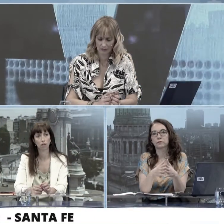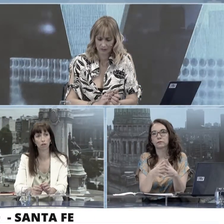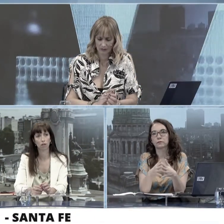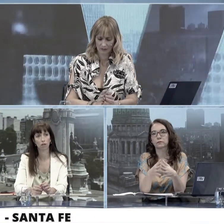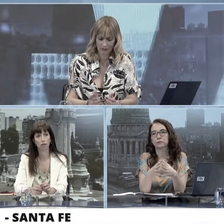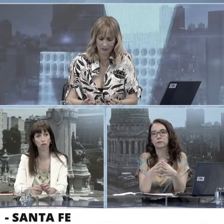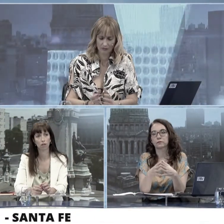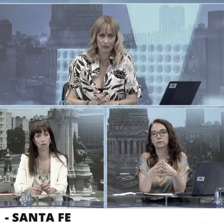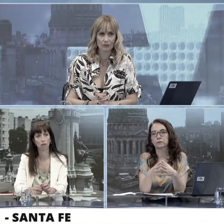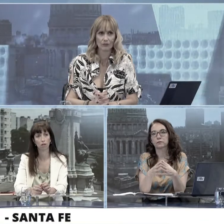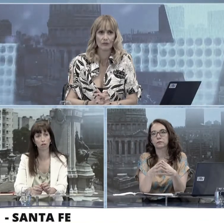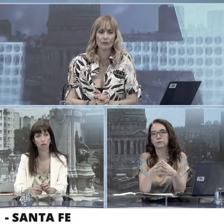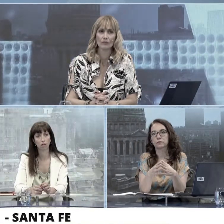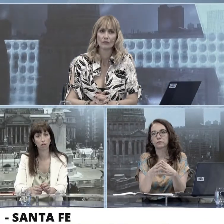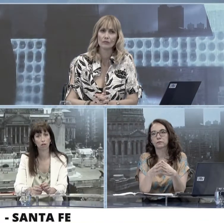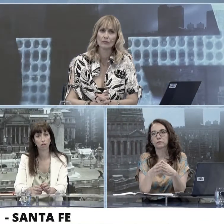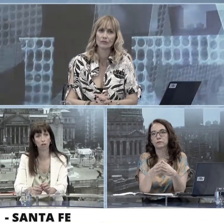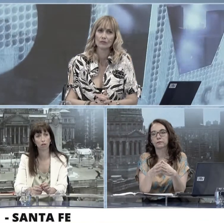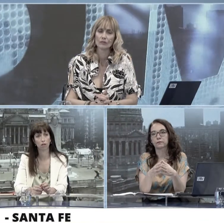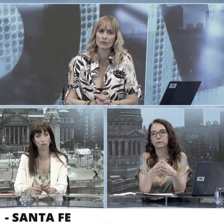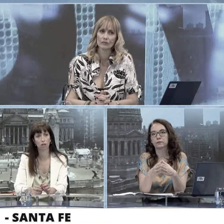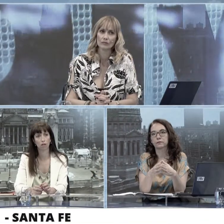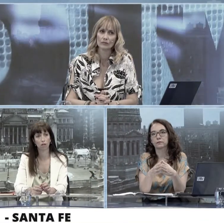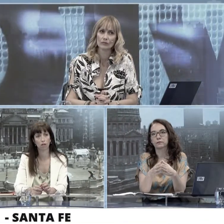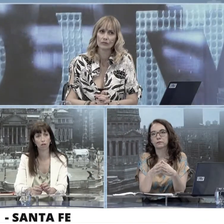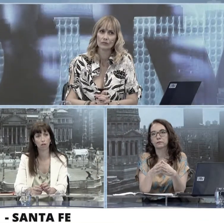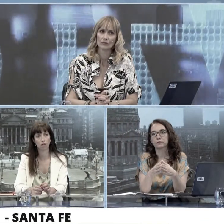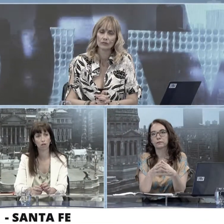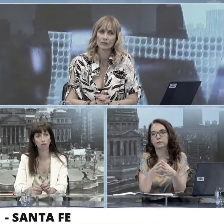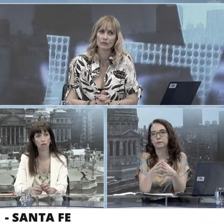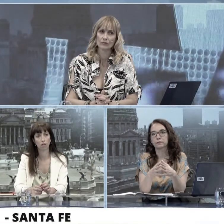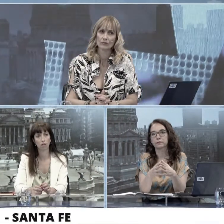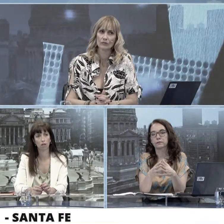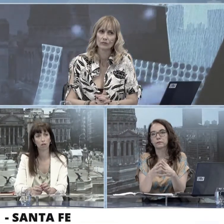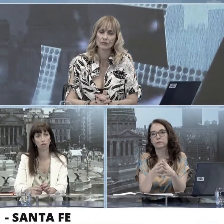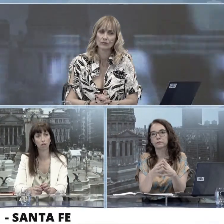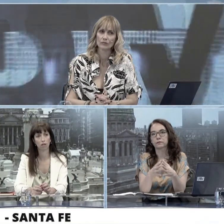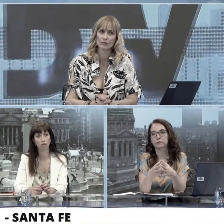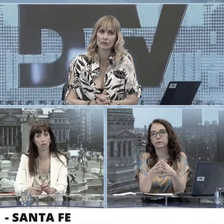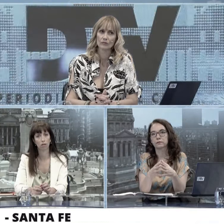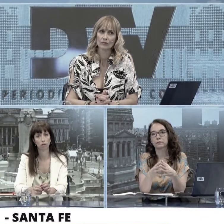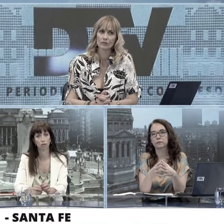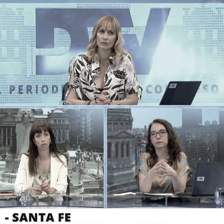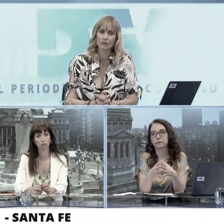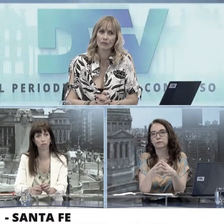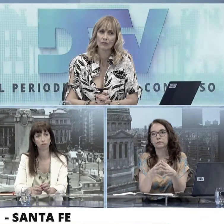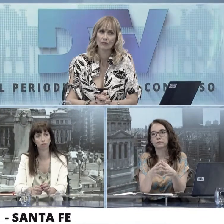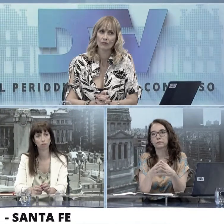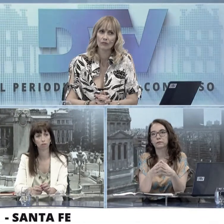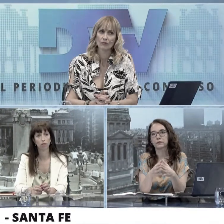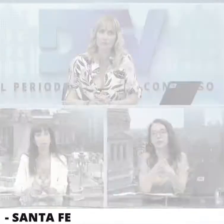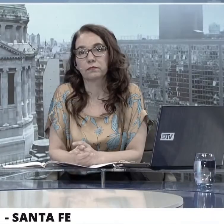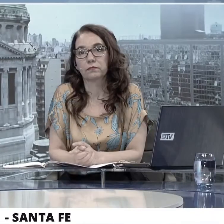componente de cargar sobre el capital donde ya existe un impuesto que es el impuesto a los